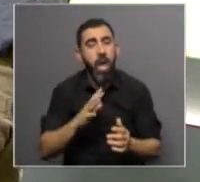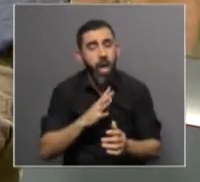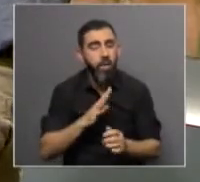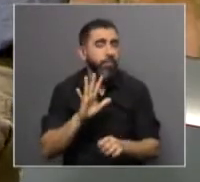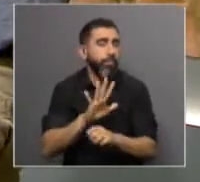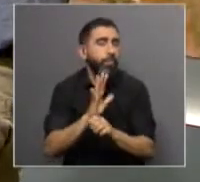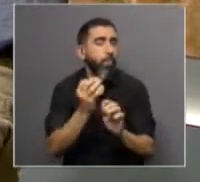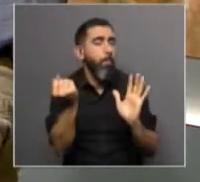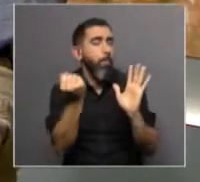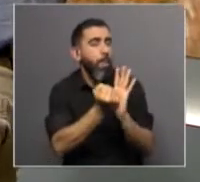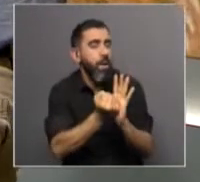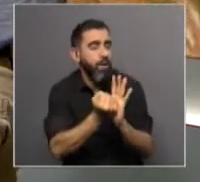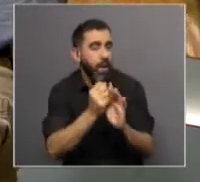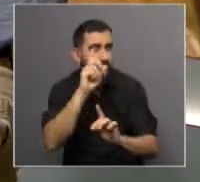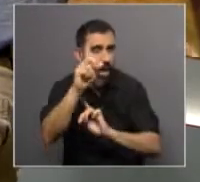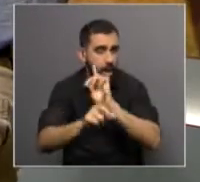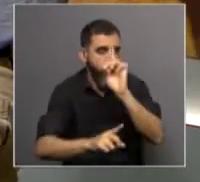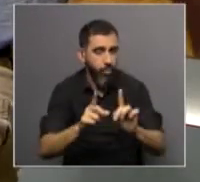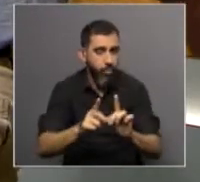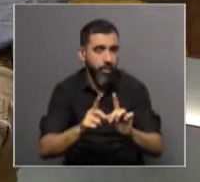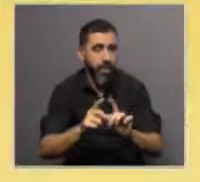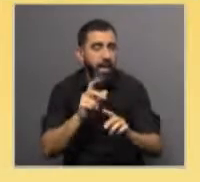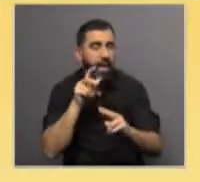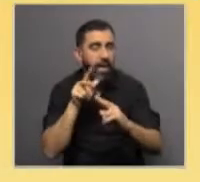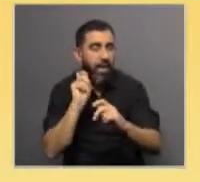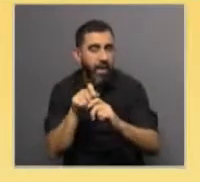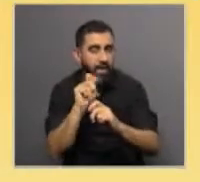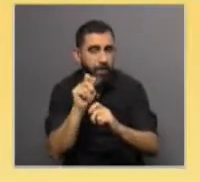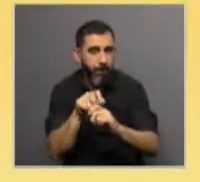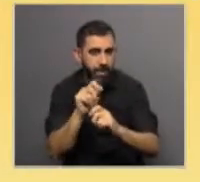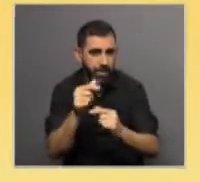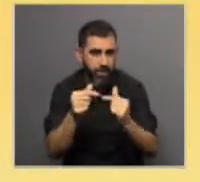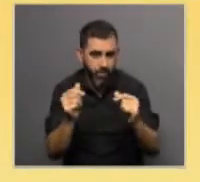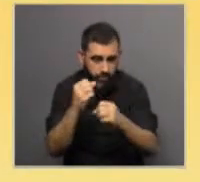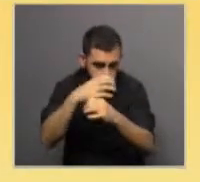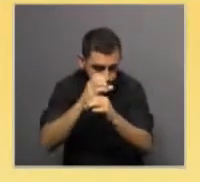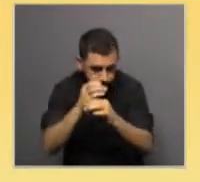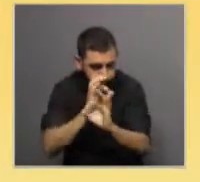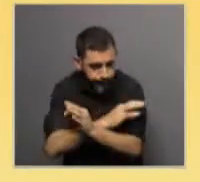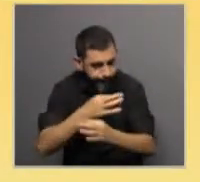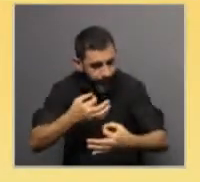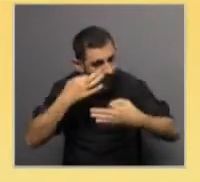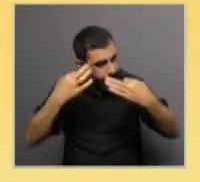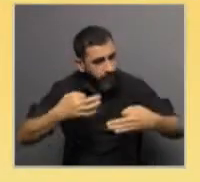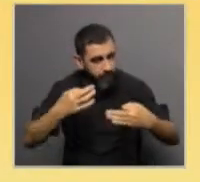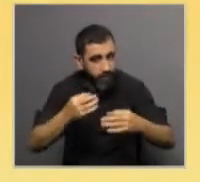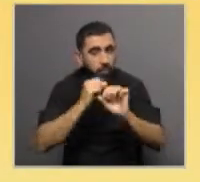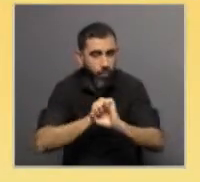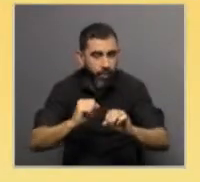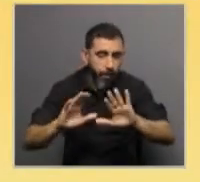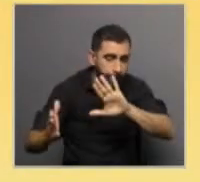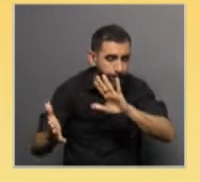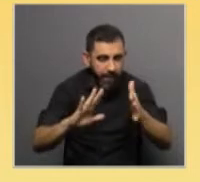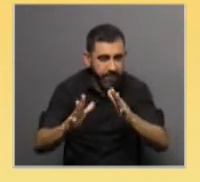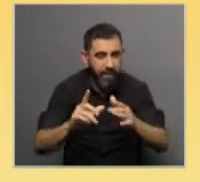marcas, ¿no? Como las que dejan las herramientas estudiadas al microscopio, tienen las características que se pueden asimilar a las